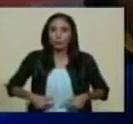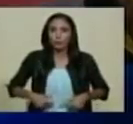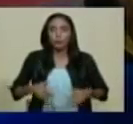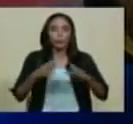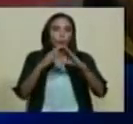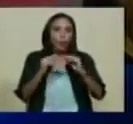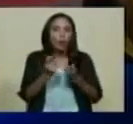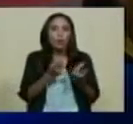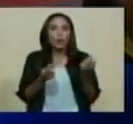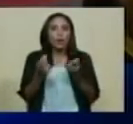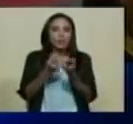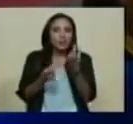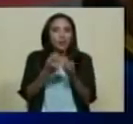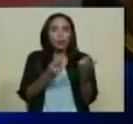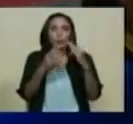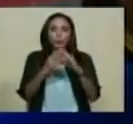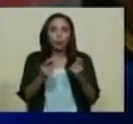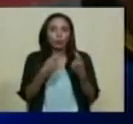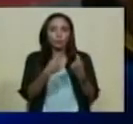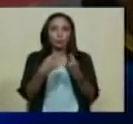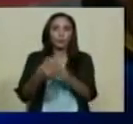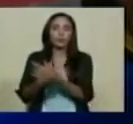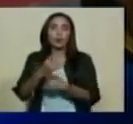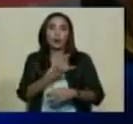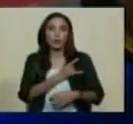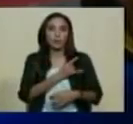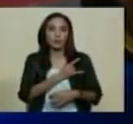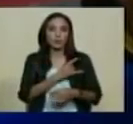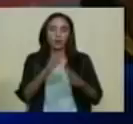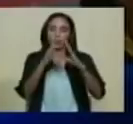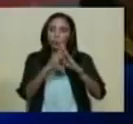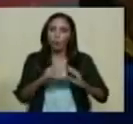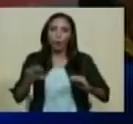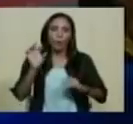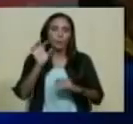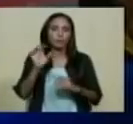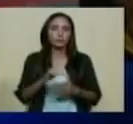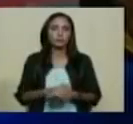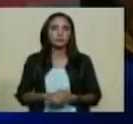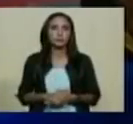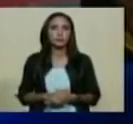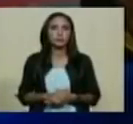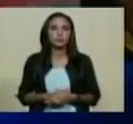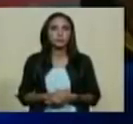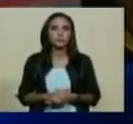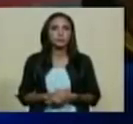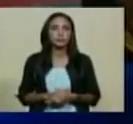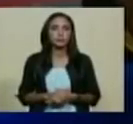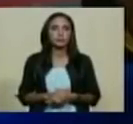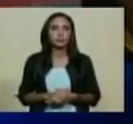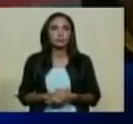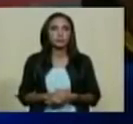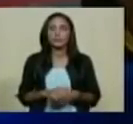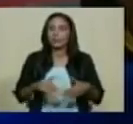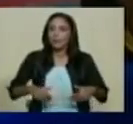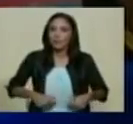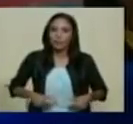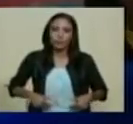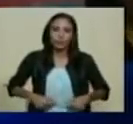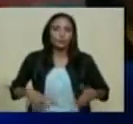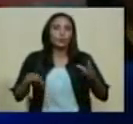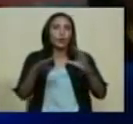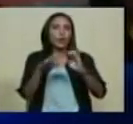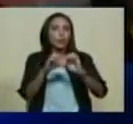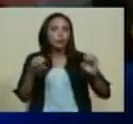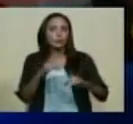mantener esta inversión pública en las universidades y en toda la educación. Y hay que hacer un inmenso esfuerzo en la educación